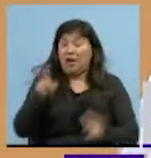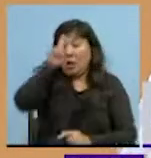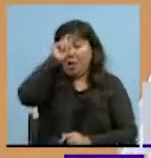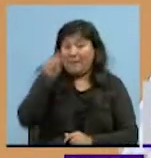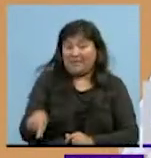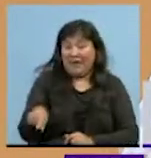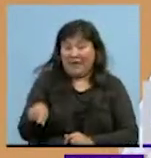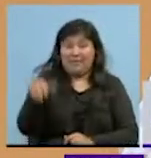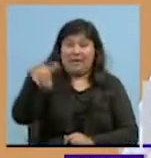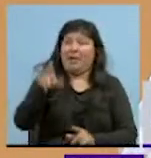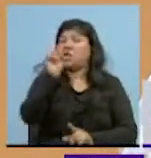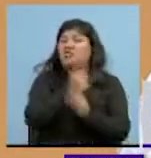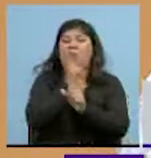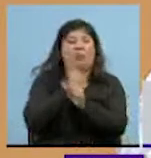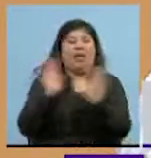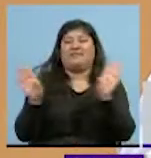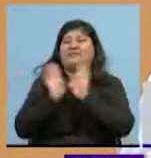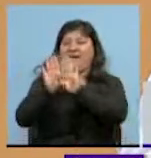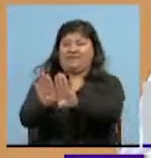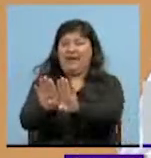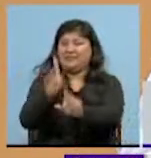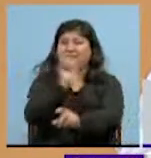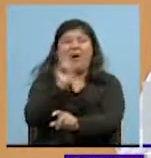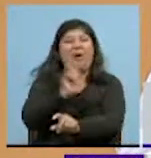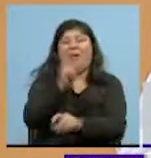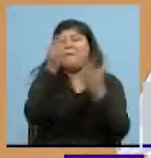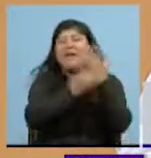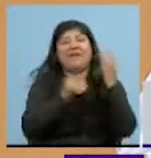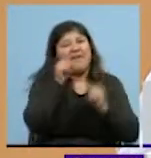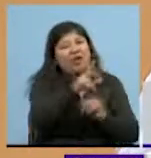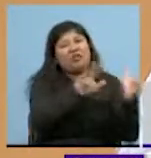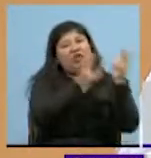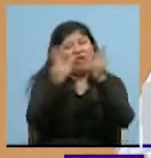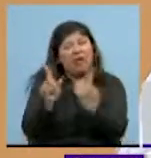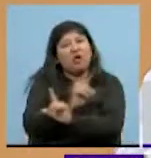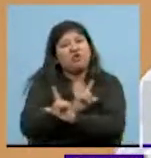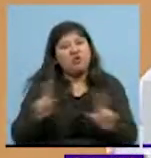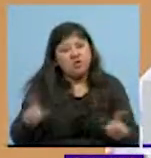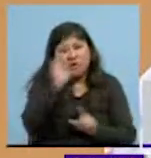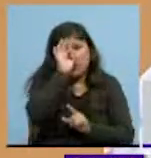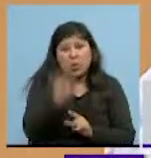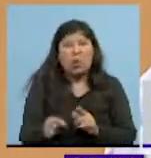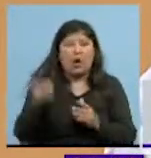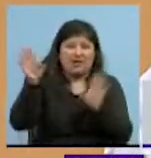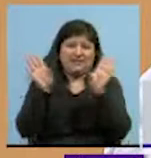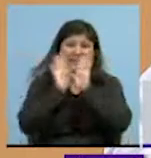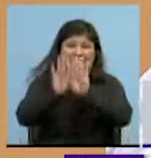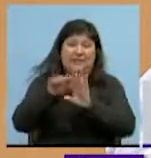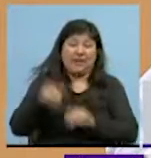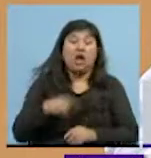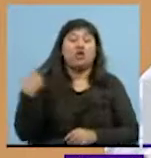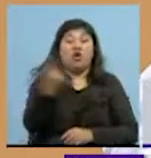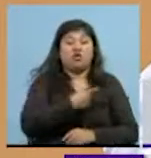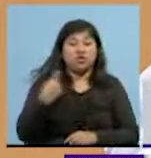dependo yo, de haber manifestado alguna vez que iba a cerrar el hospital. Sí nos han puesto a nosotros para que podamos organizar todas